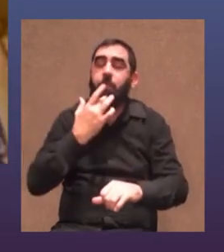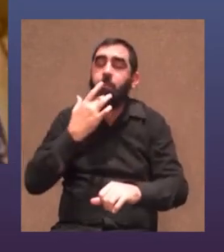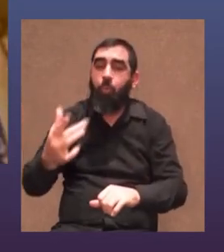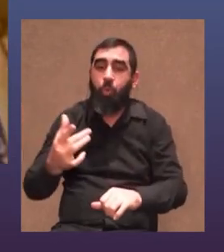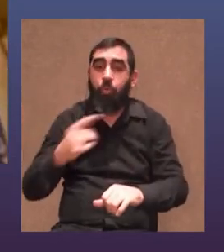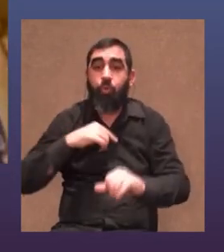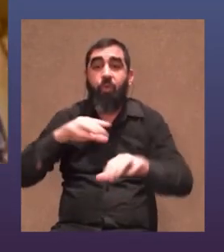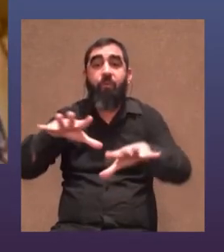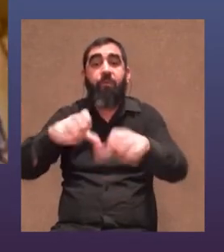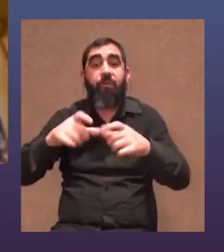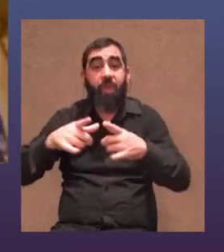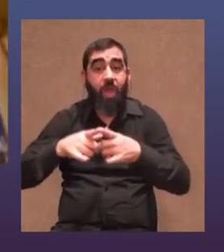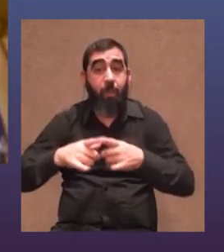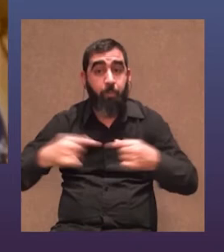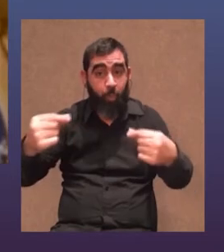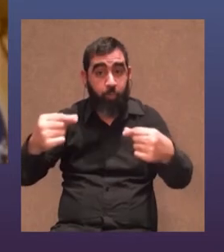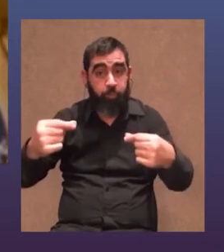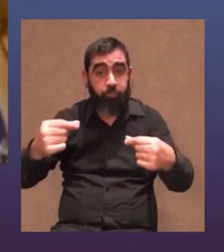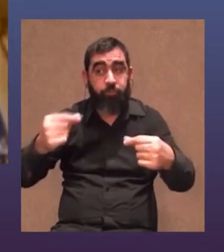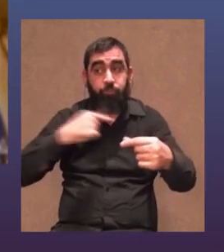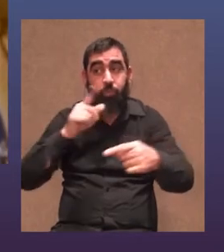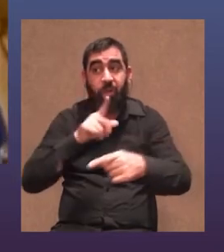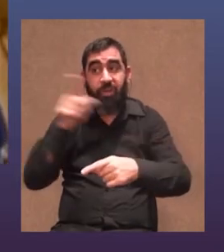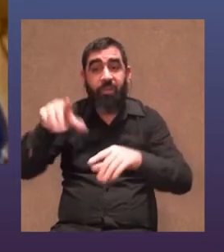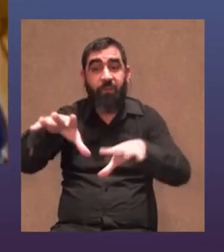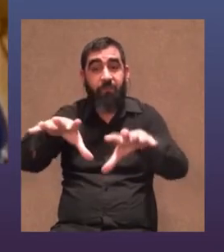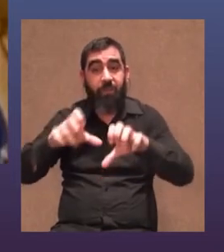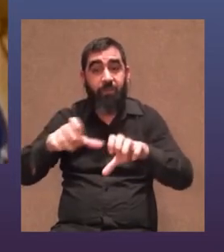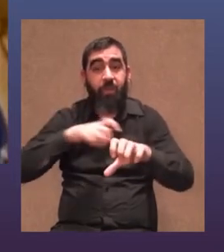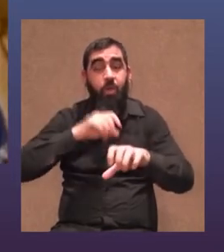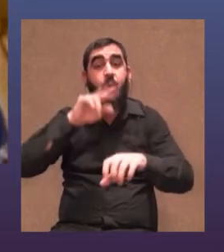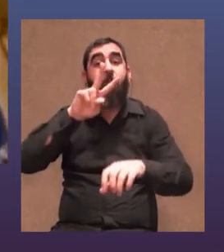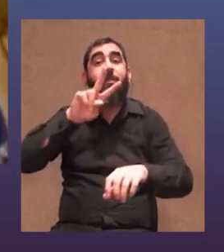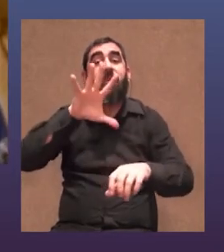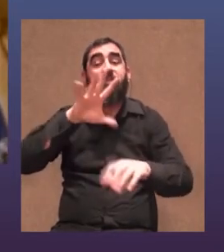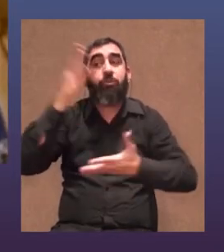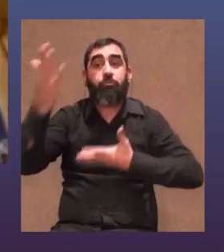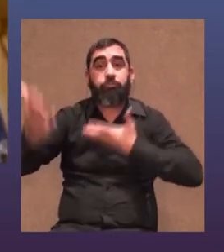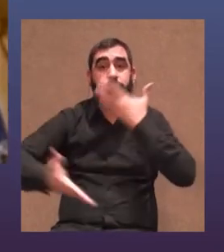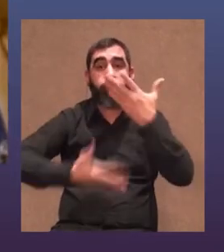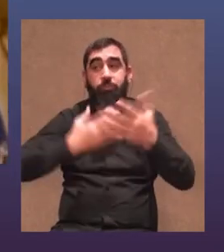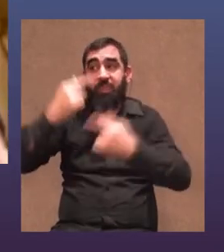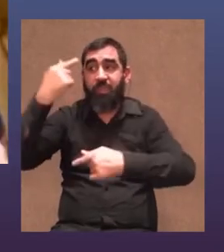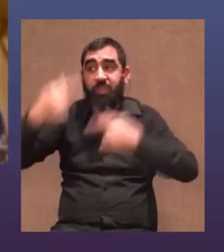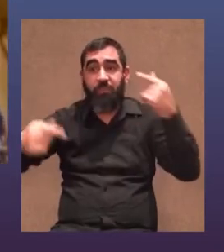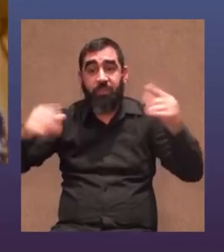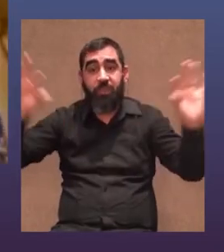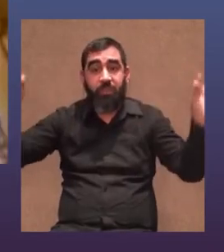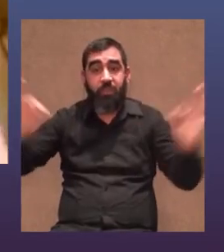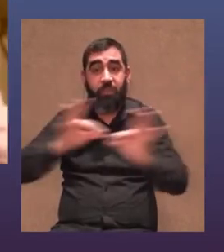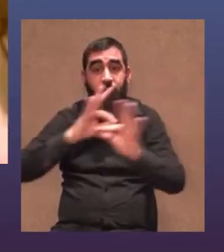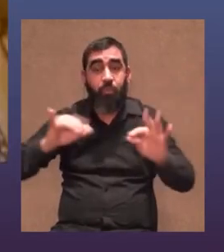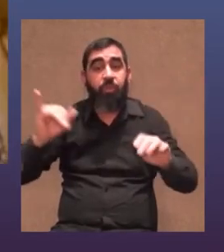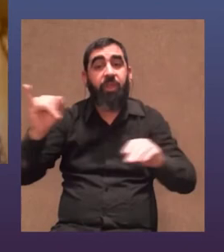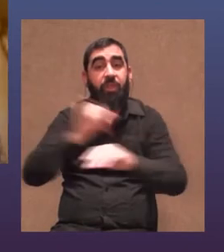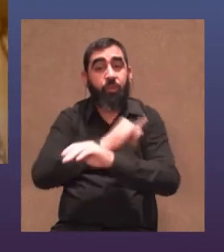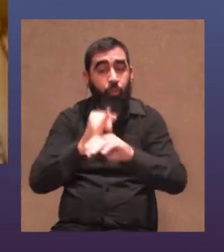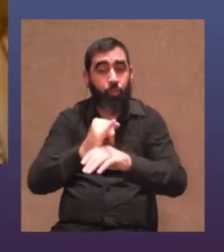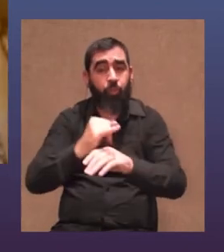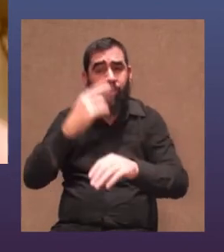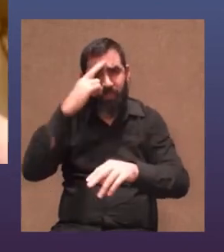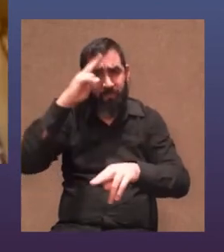en Japón, y cuando estaba allá hice una gira de 25 conciertos con instituciones de leprosarios y